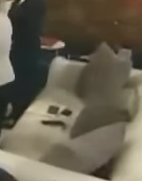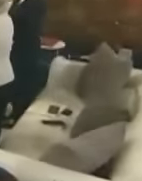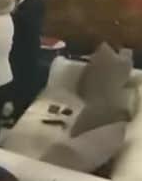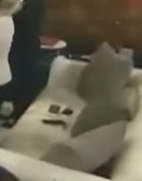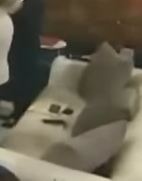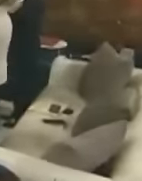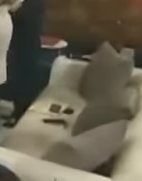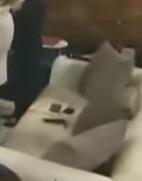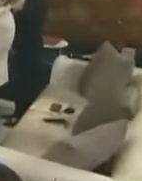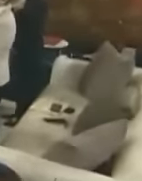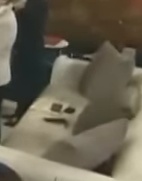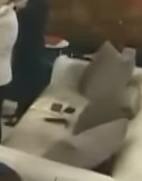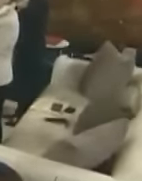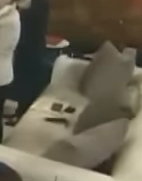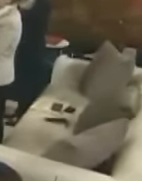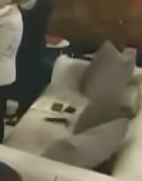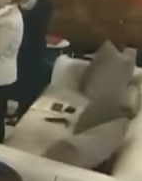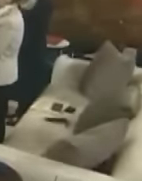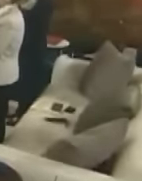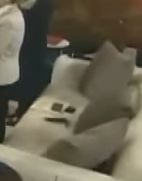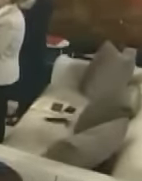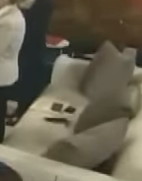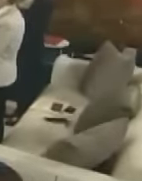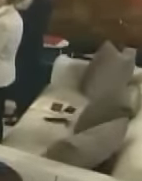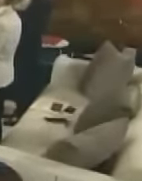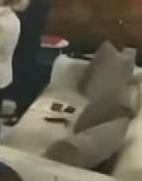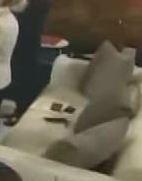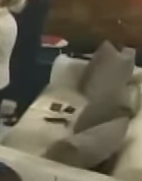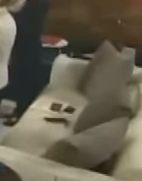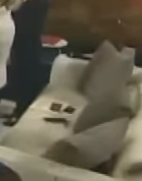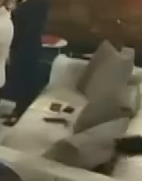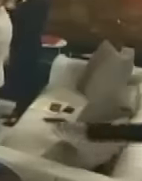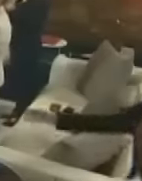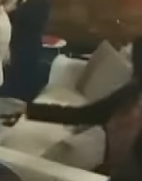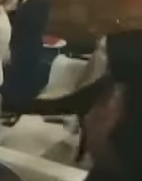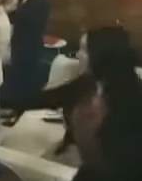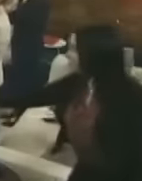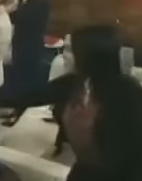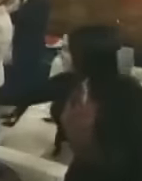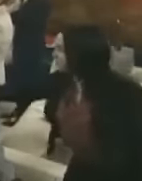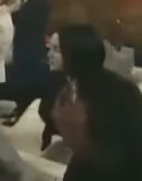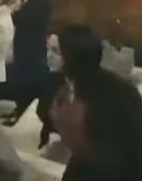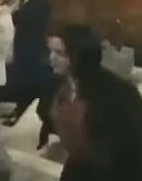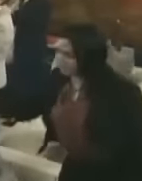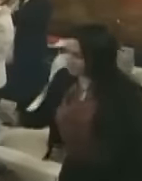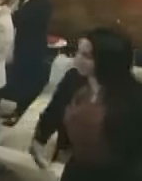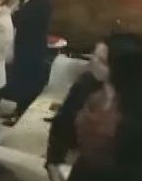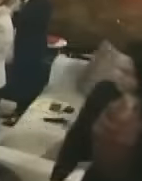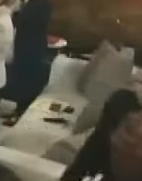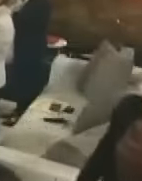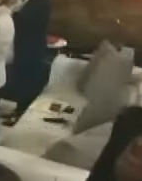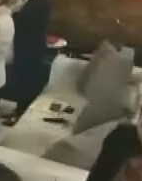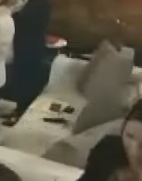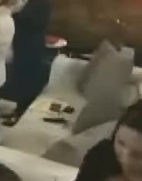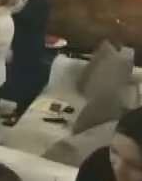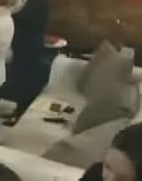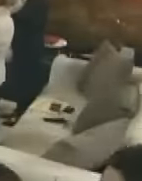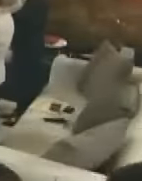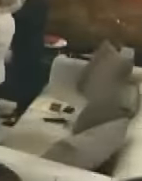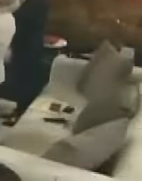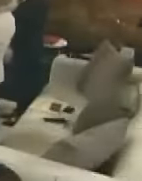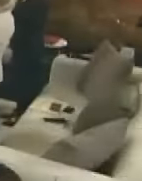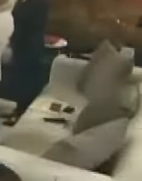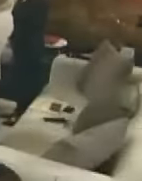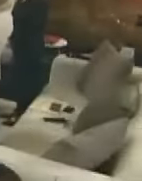Ciudadano Larry DeBoe, secretario ejecutivo del Consejo Nacional de los Derechos Humanos. Vemos la llegada del secretario del Consejo Nacional de los